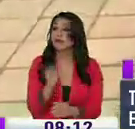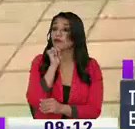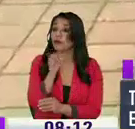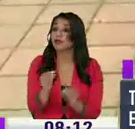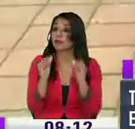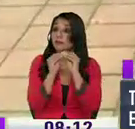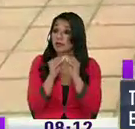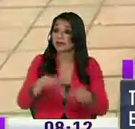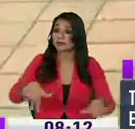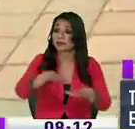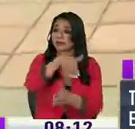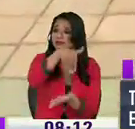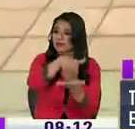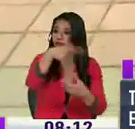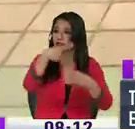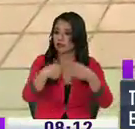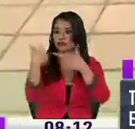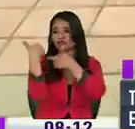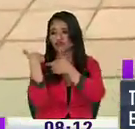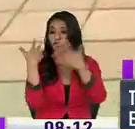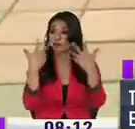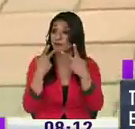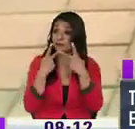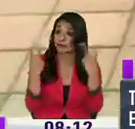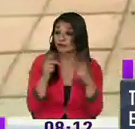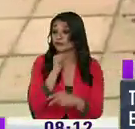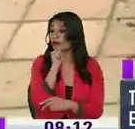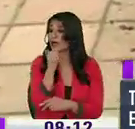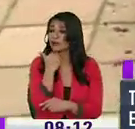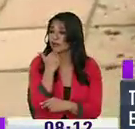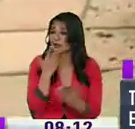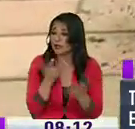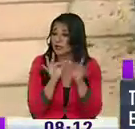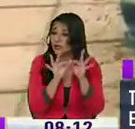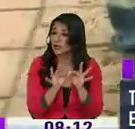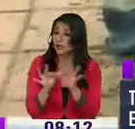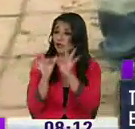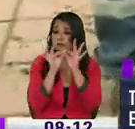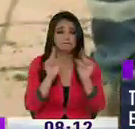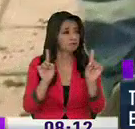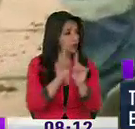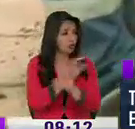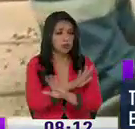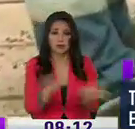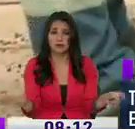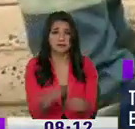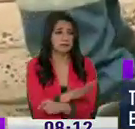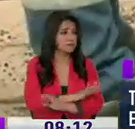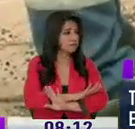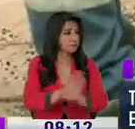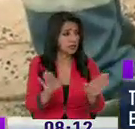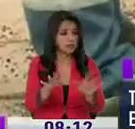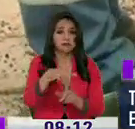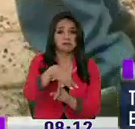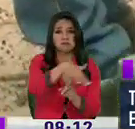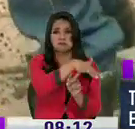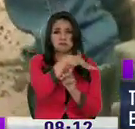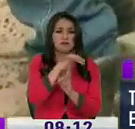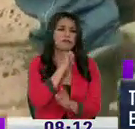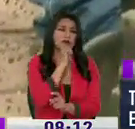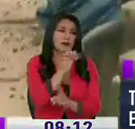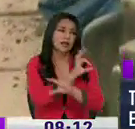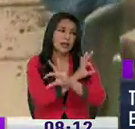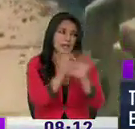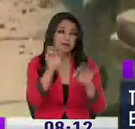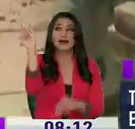centro histórico que sea competencia de la empresa de obras públicas? No, con esto estaríamos nosotros terminando. Nos faltaría la limpieza